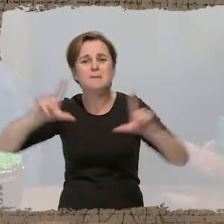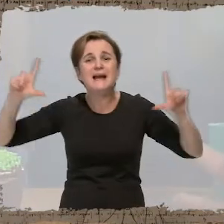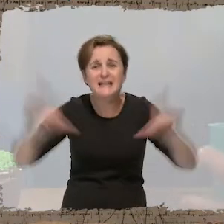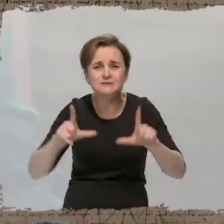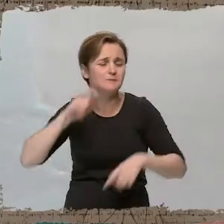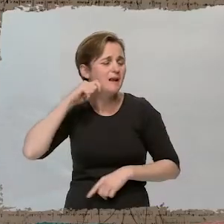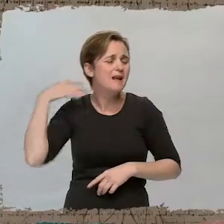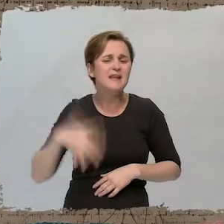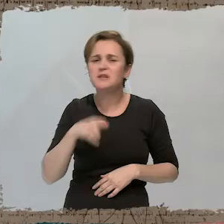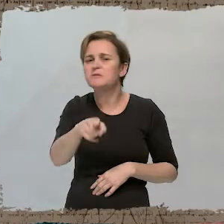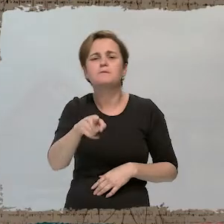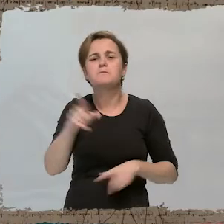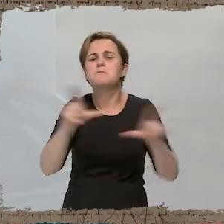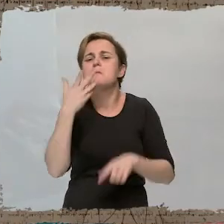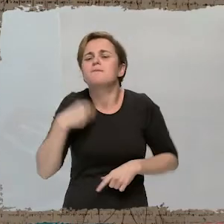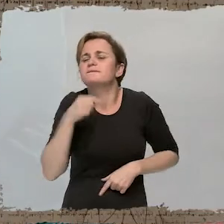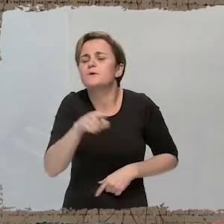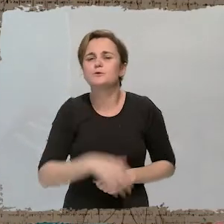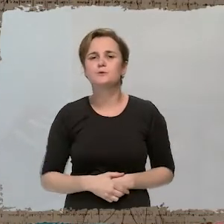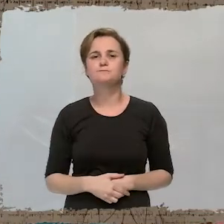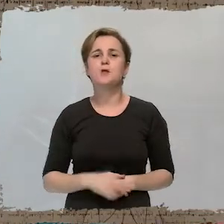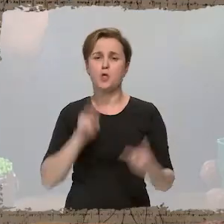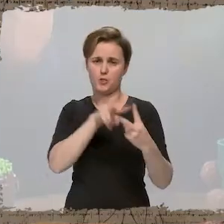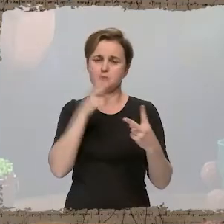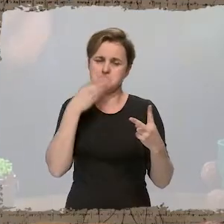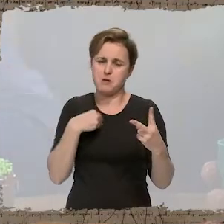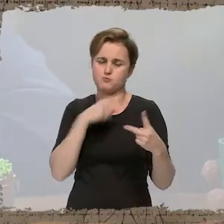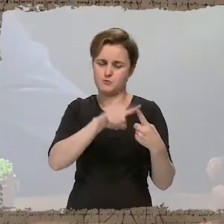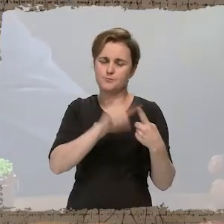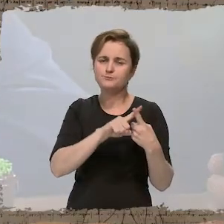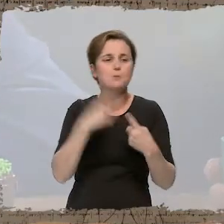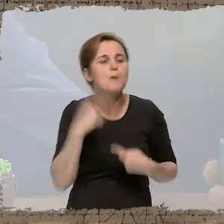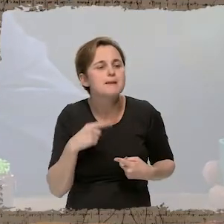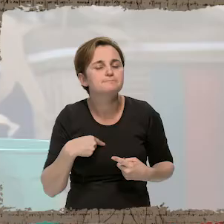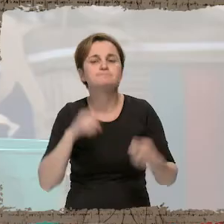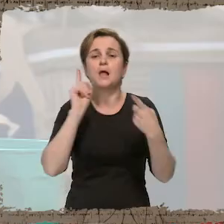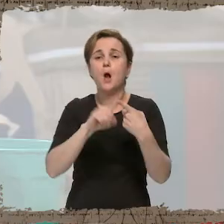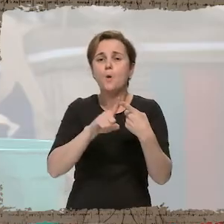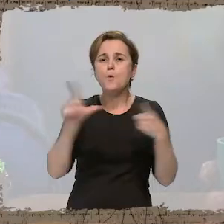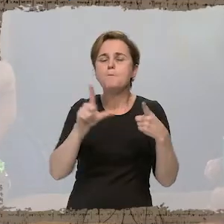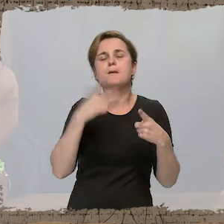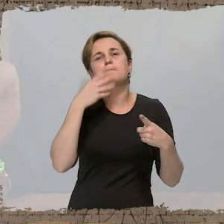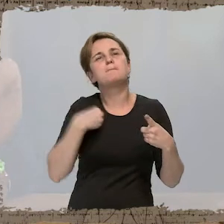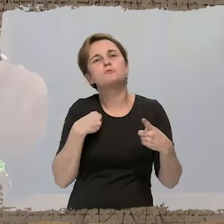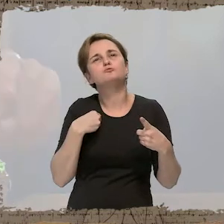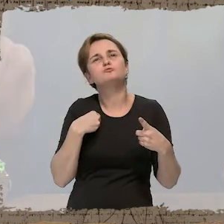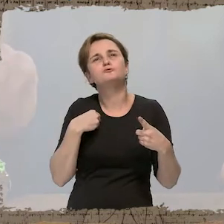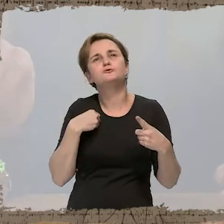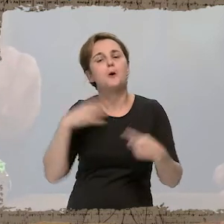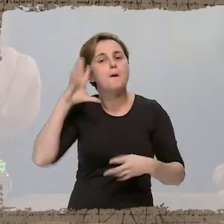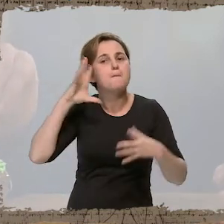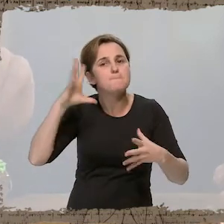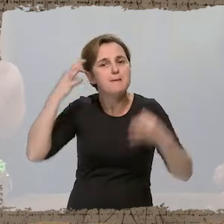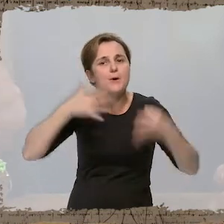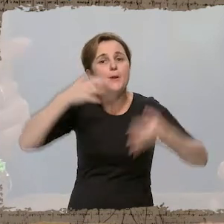el resumen estuvo bárbaro cuál fue tu programa favorito hubo dos que me gustaron un montón cuales uno fue el programa del día